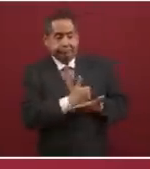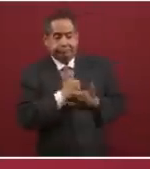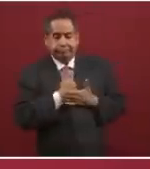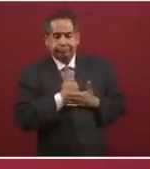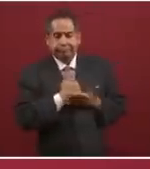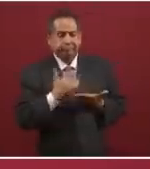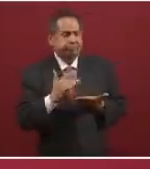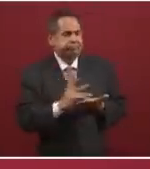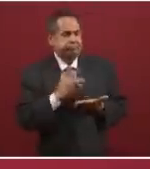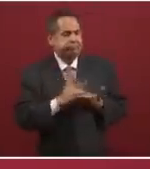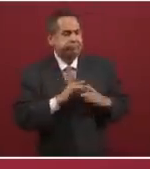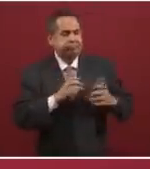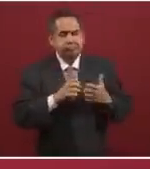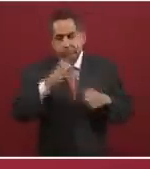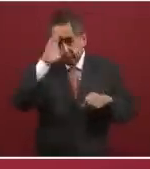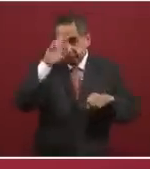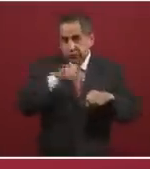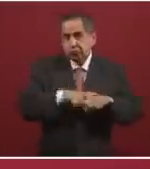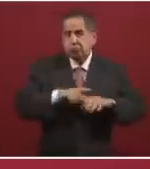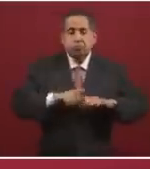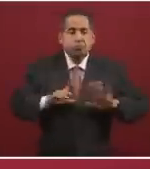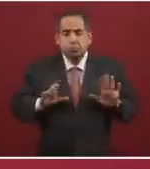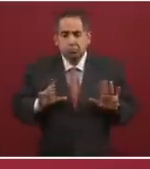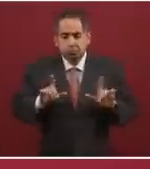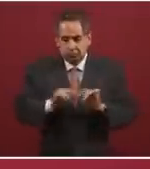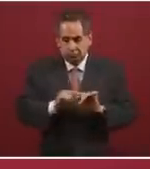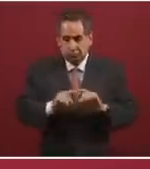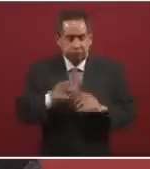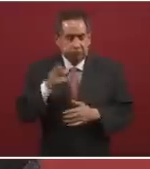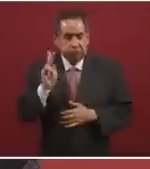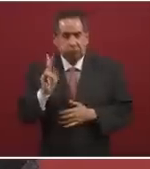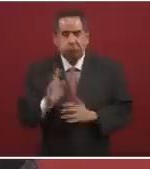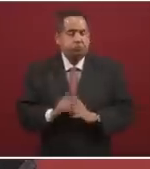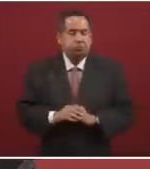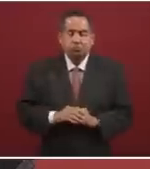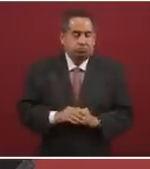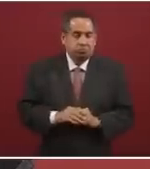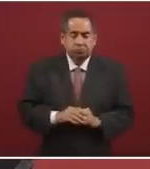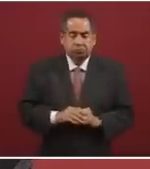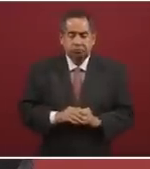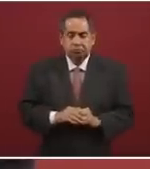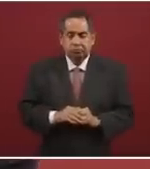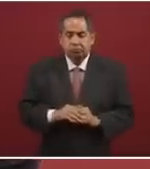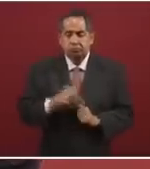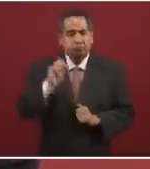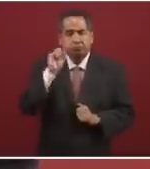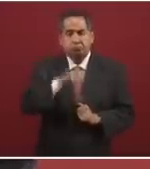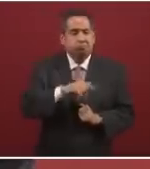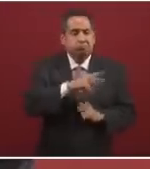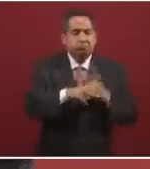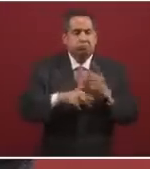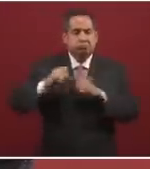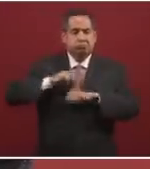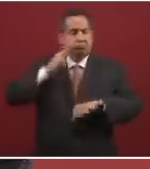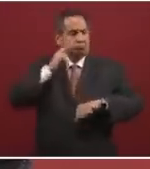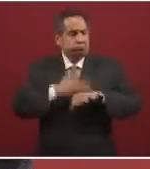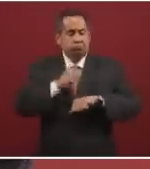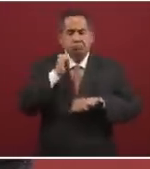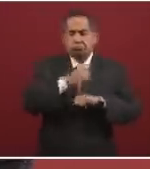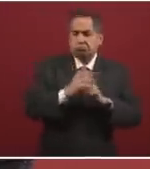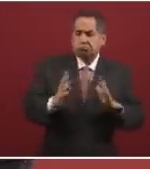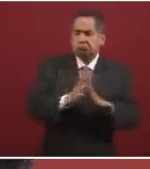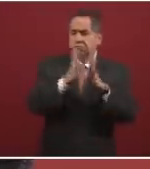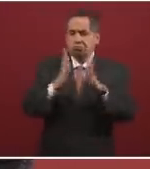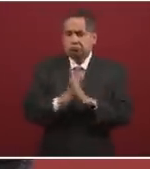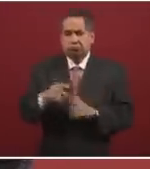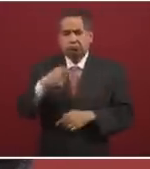asuntos culturales, pero sin tener ningún cargo y